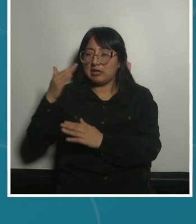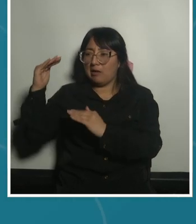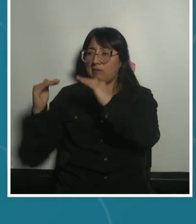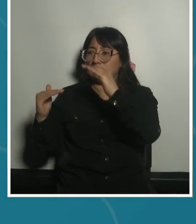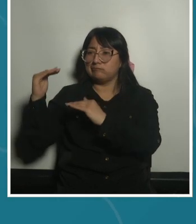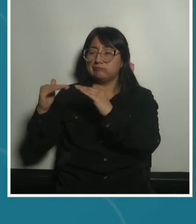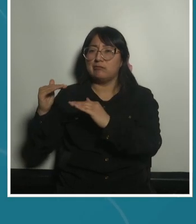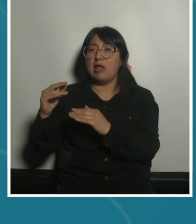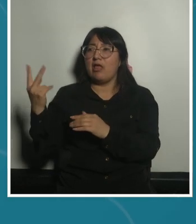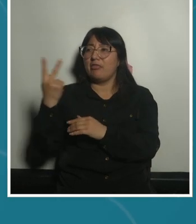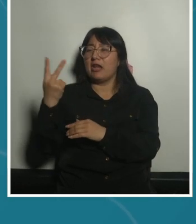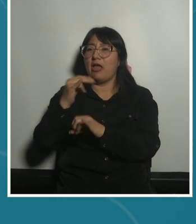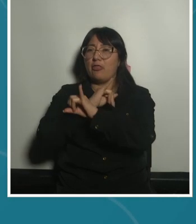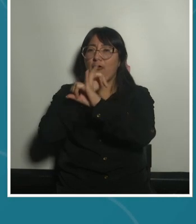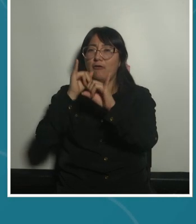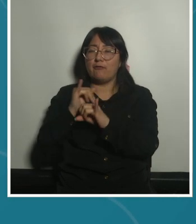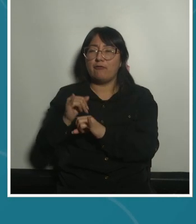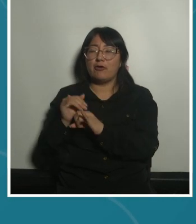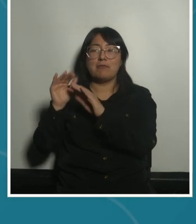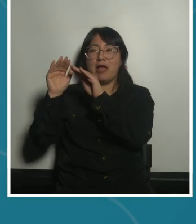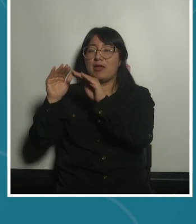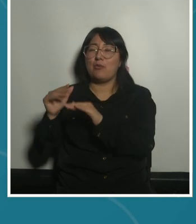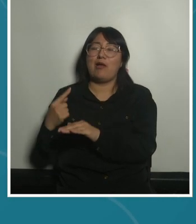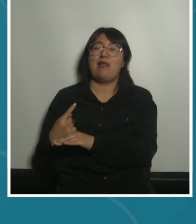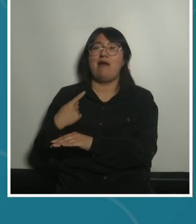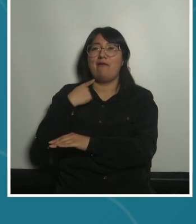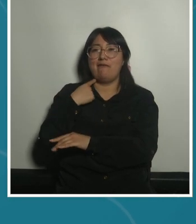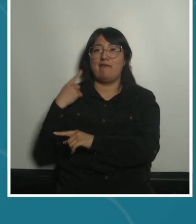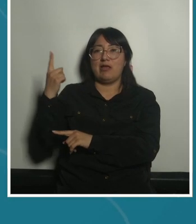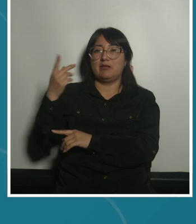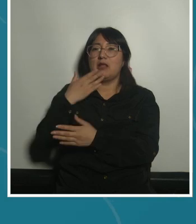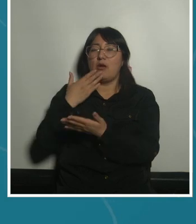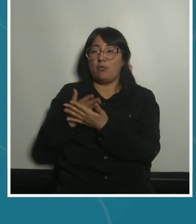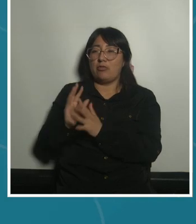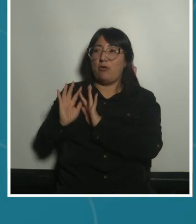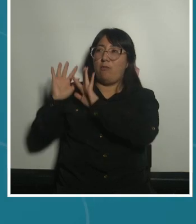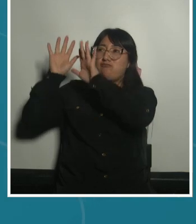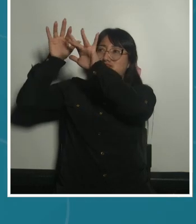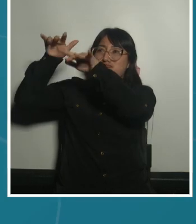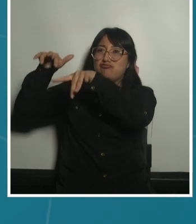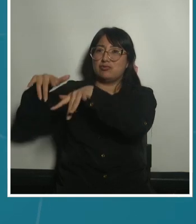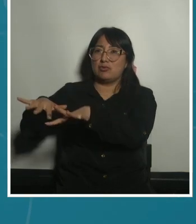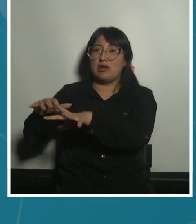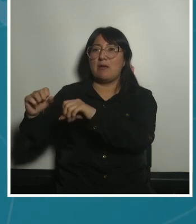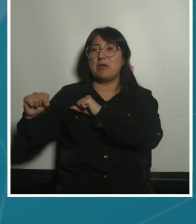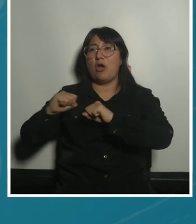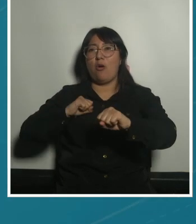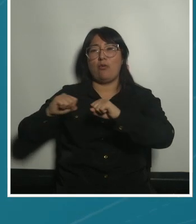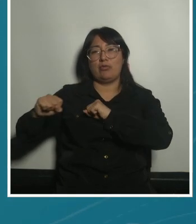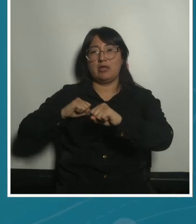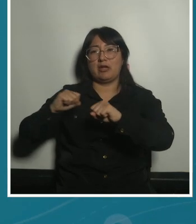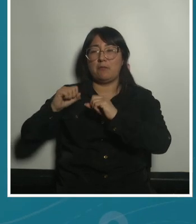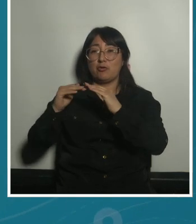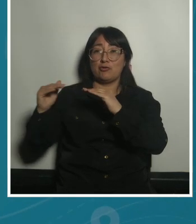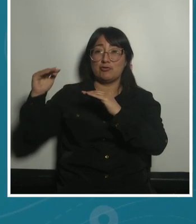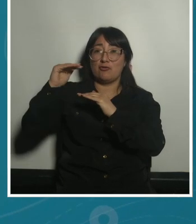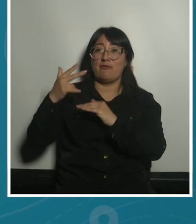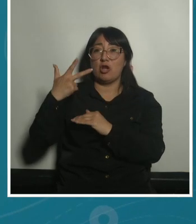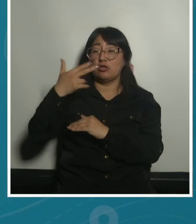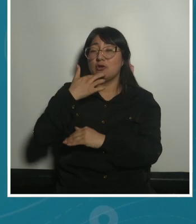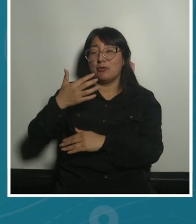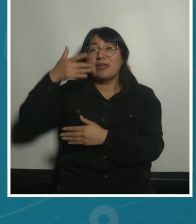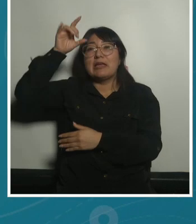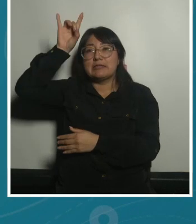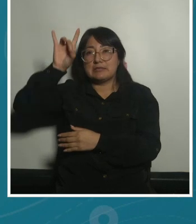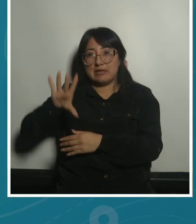formas de ocupación van a ser igualmente afectados cuando venga el tsunami o cuando venga un terremoto de magnitud sobre 8, porque ya sabemos,